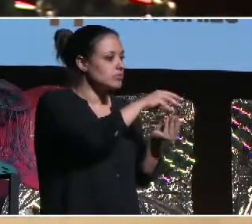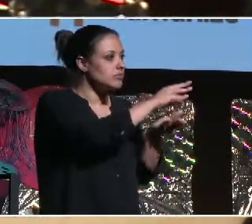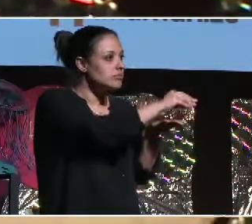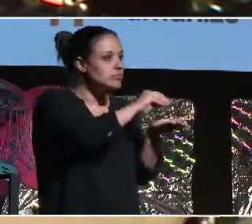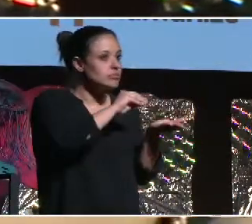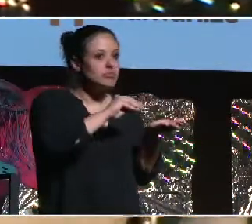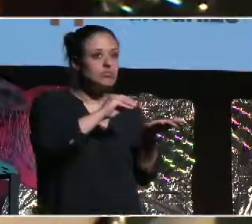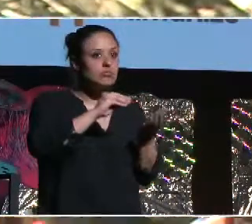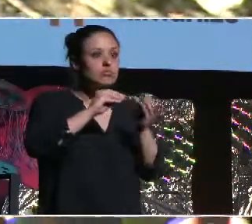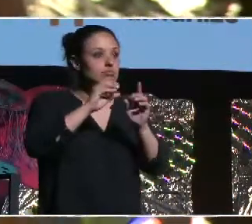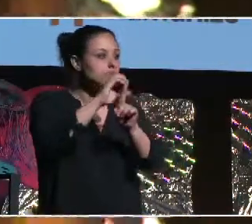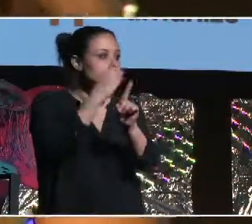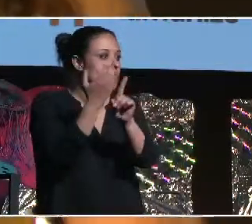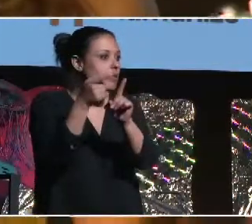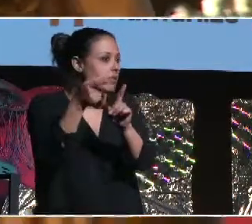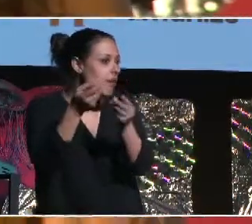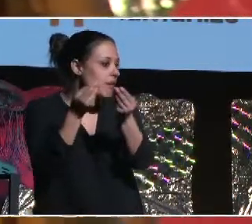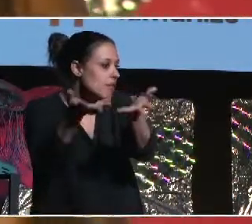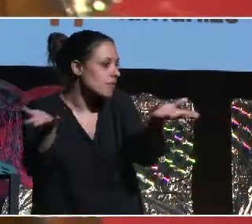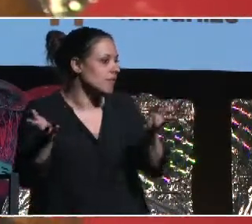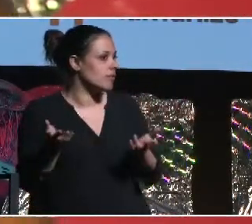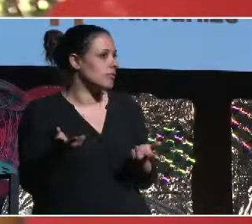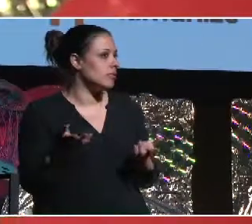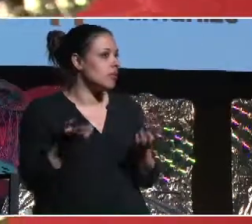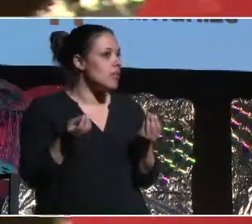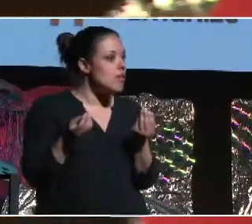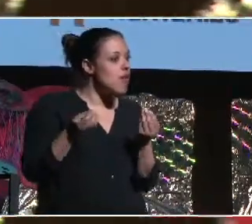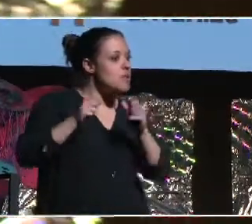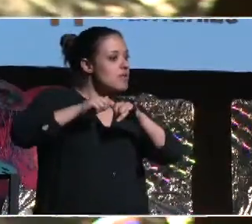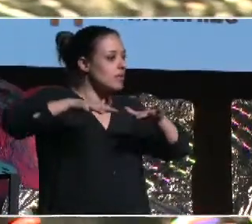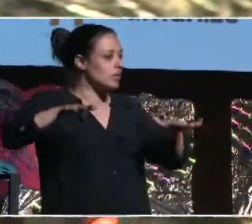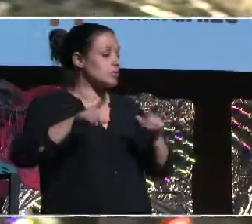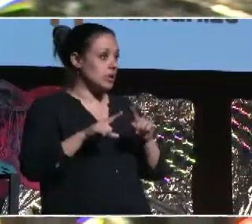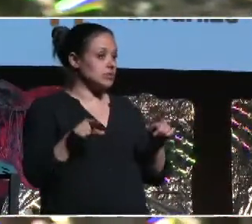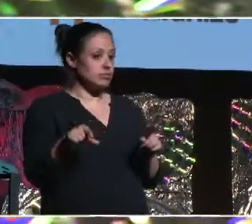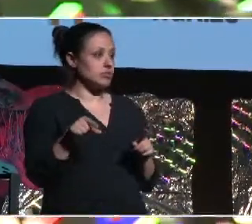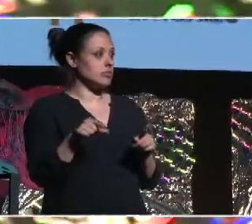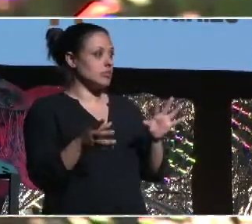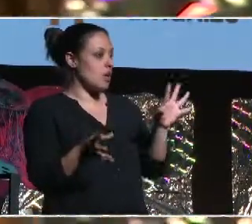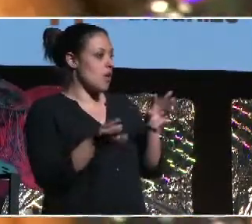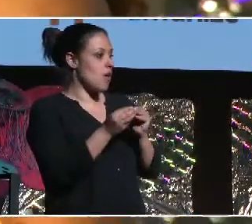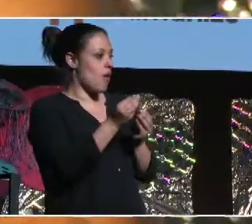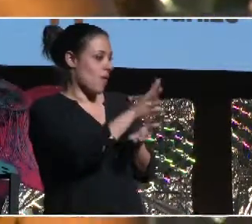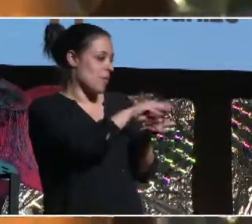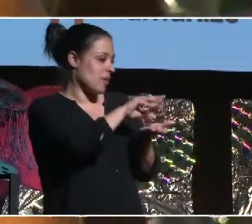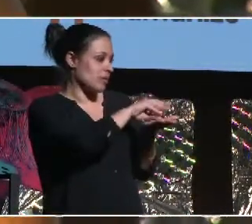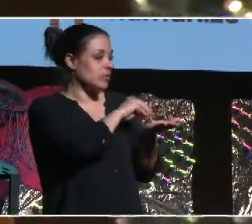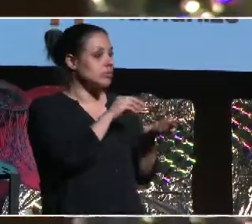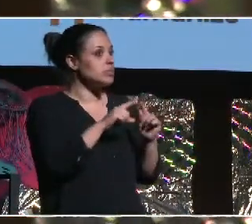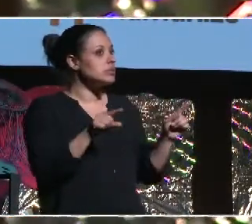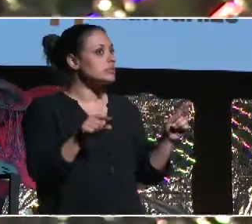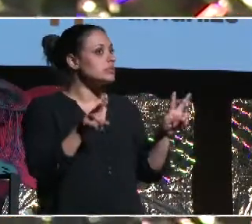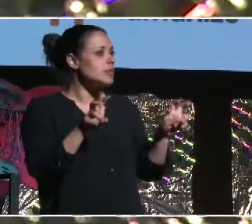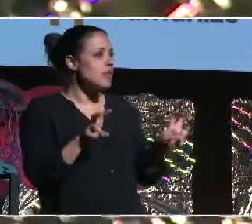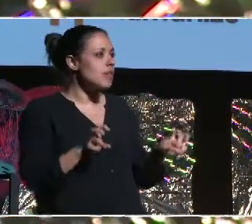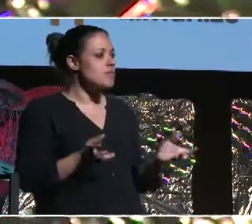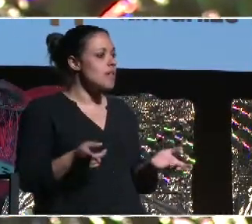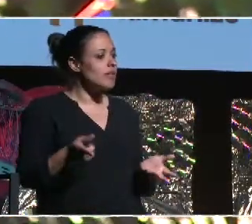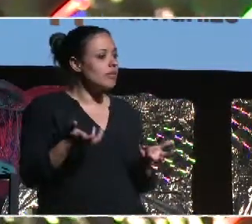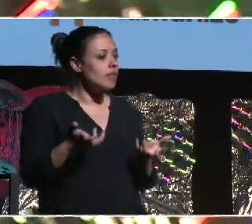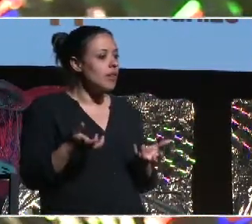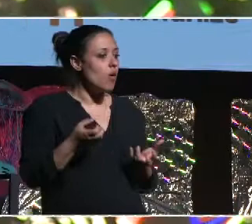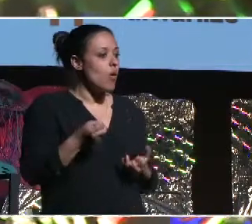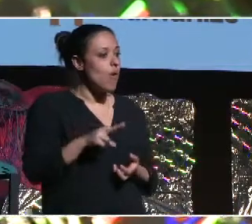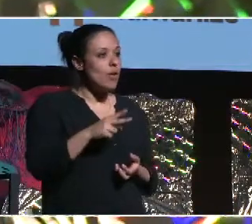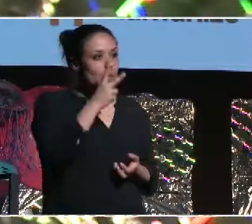y capacitan y a partir de ahí se recopilan los datos, sobre todo de cuáles son los temas que realmente le